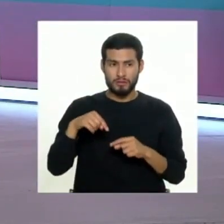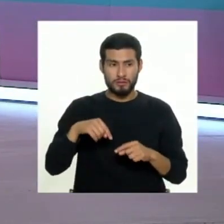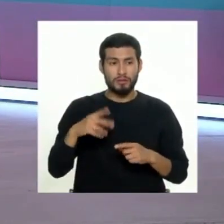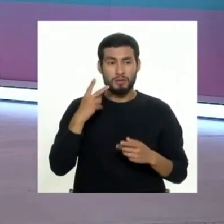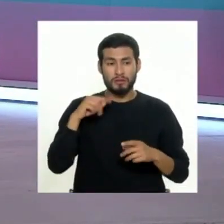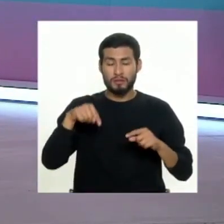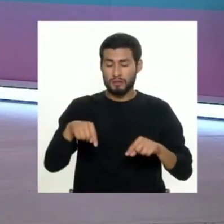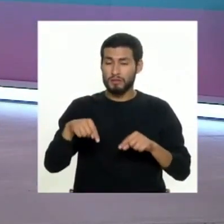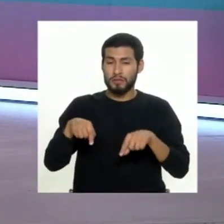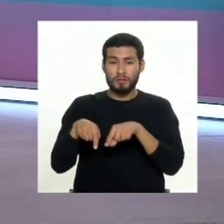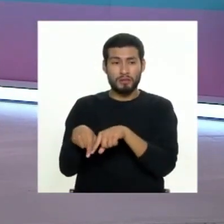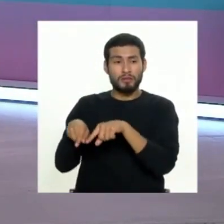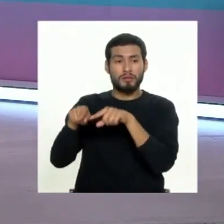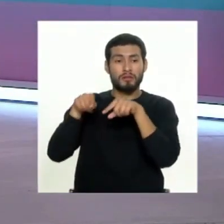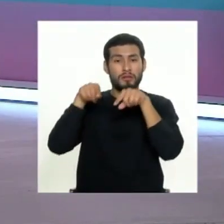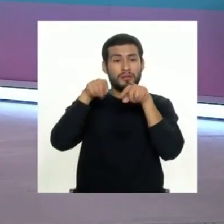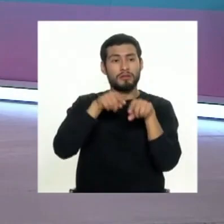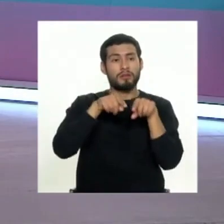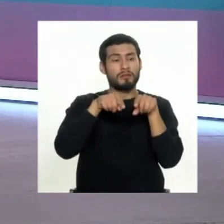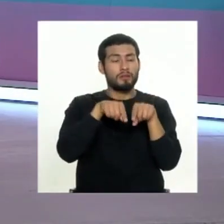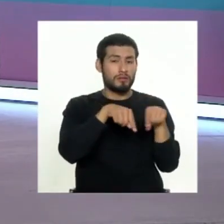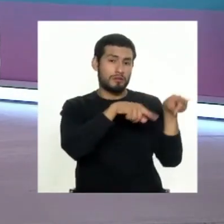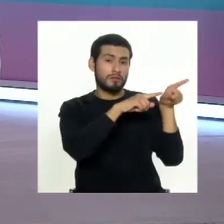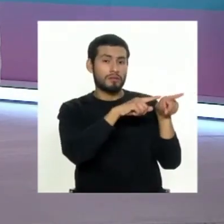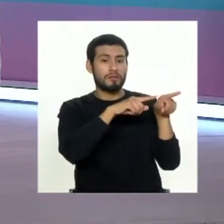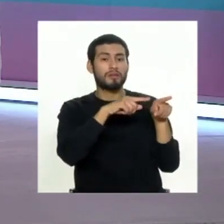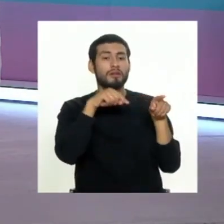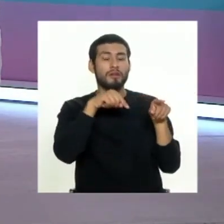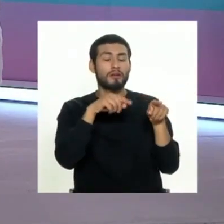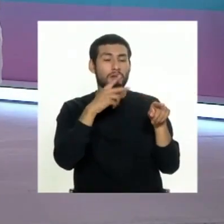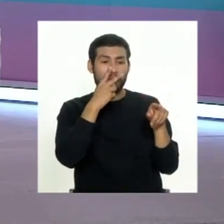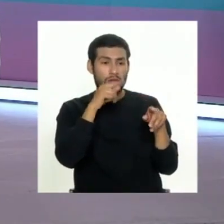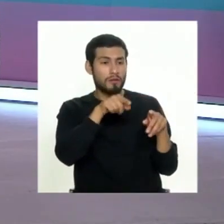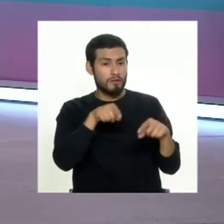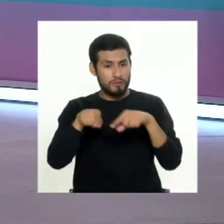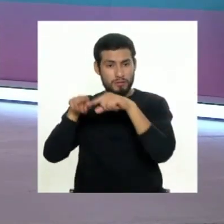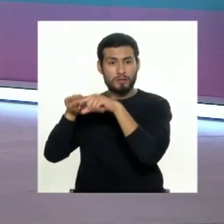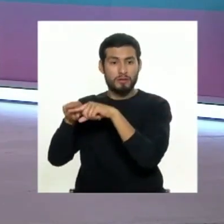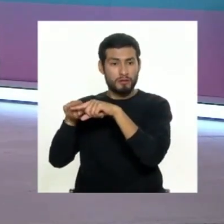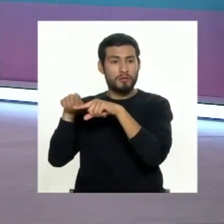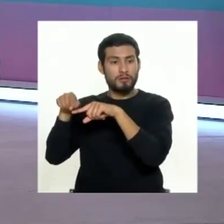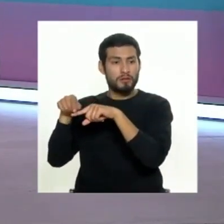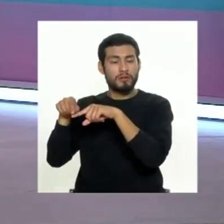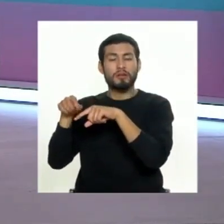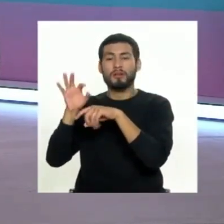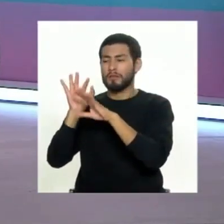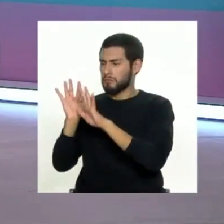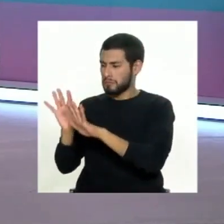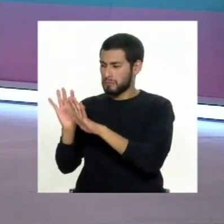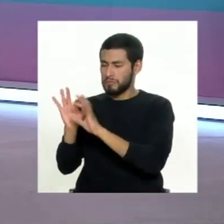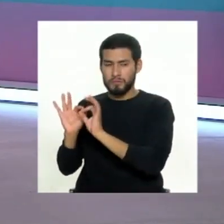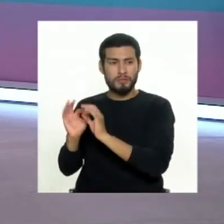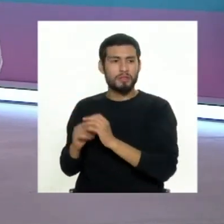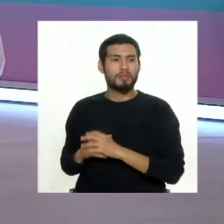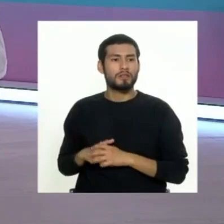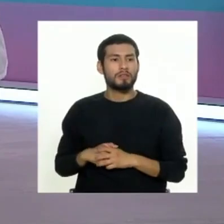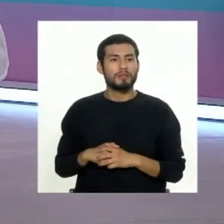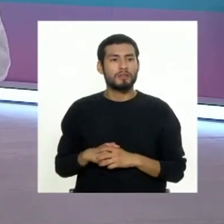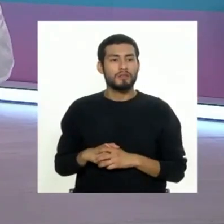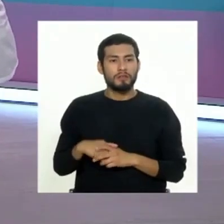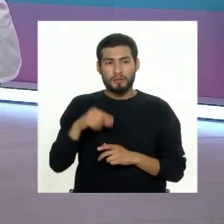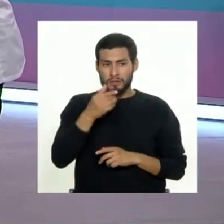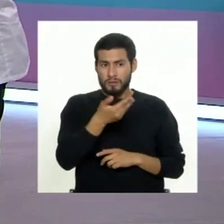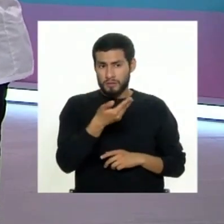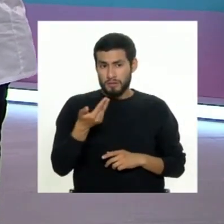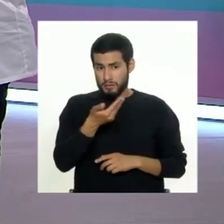levantar las piernitas para allá. Para allá tus piernitas, un poquito más sentadita para allá abajo. Ahí nomás. Retrocedemos